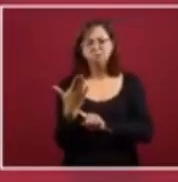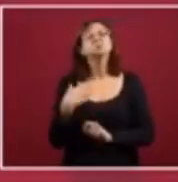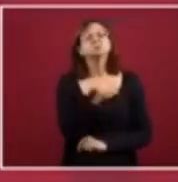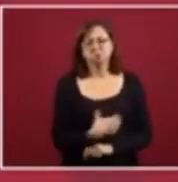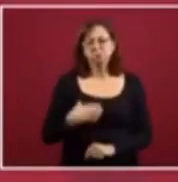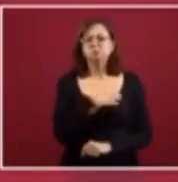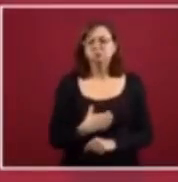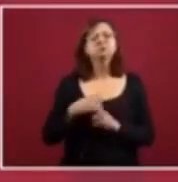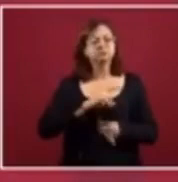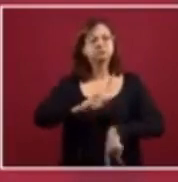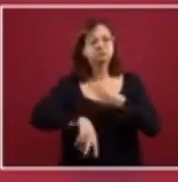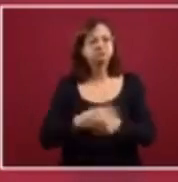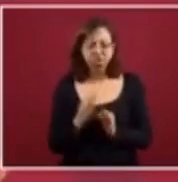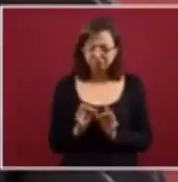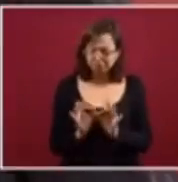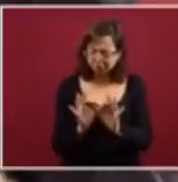bien,